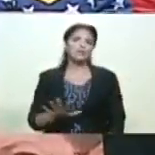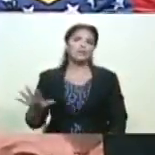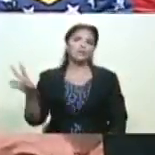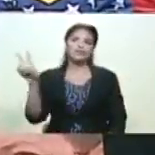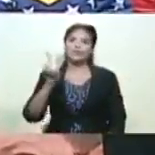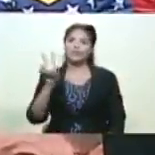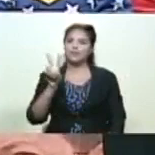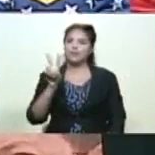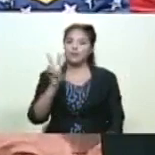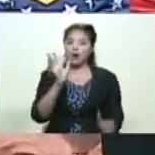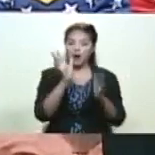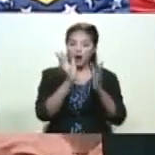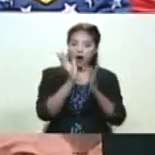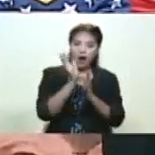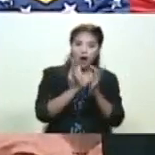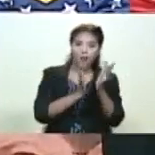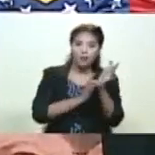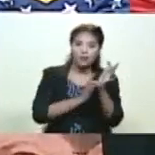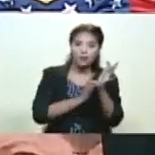durante los meses de abril,